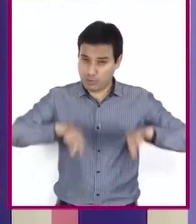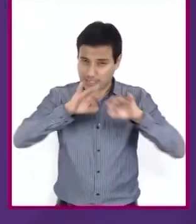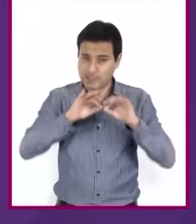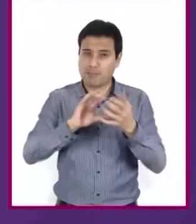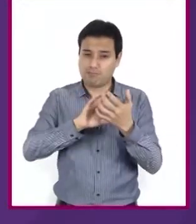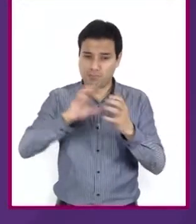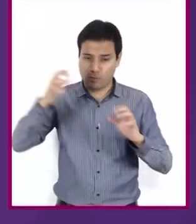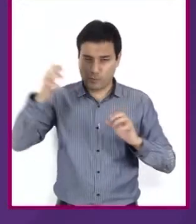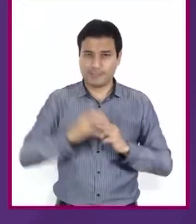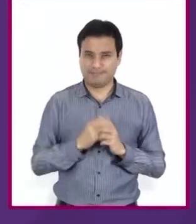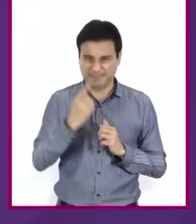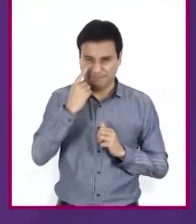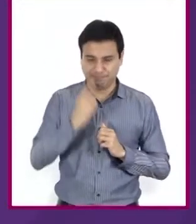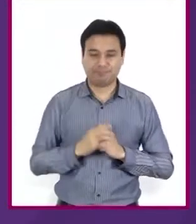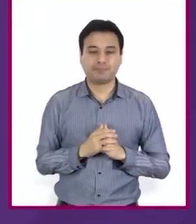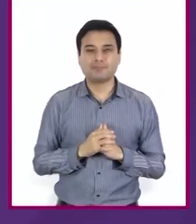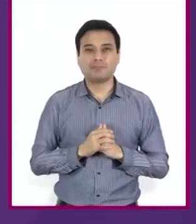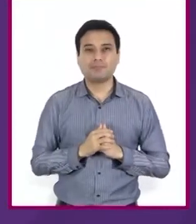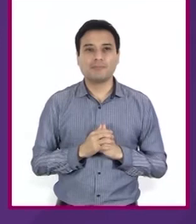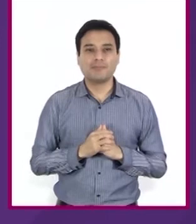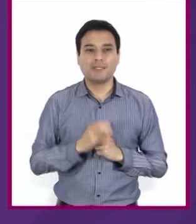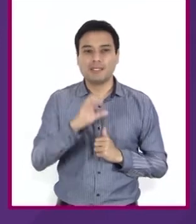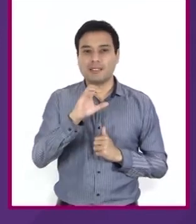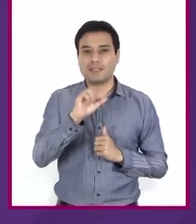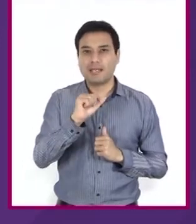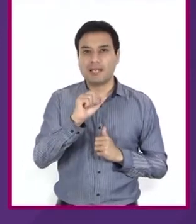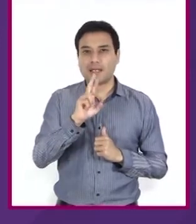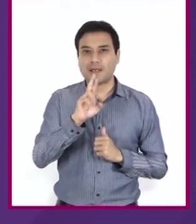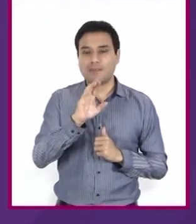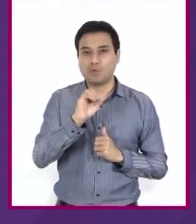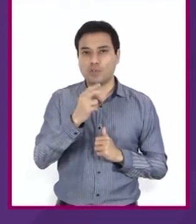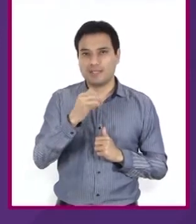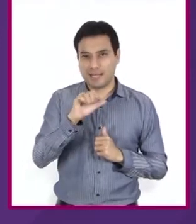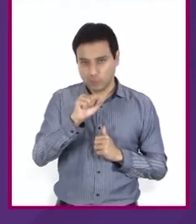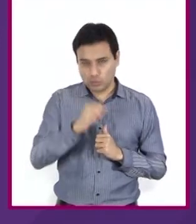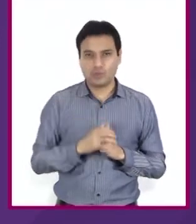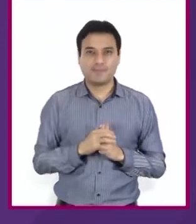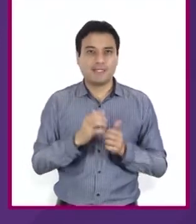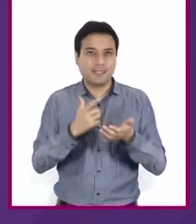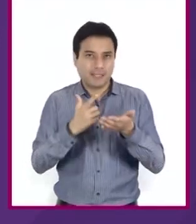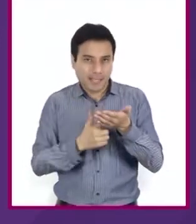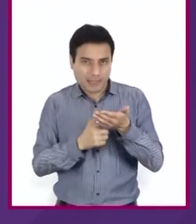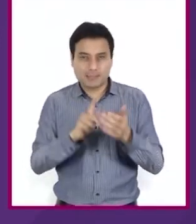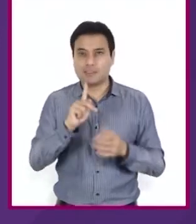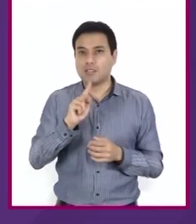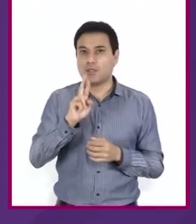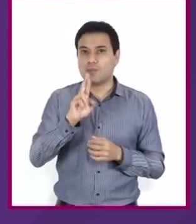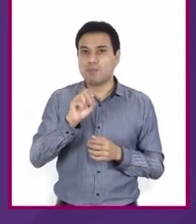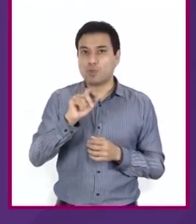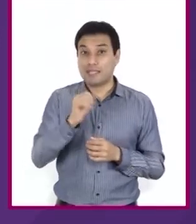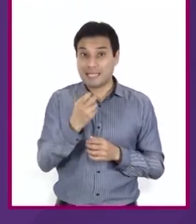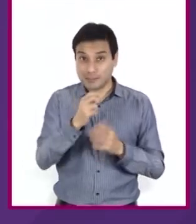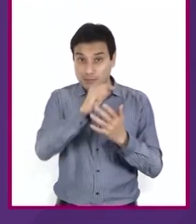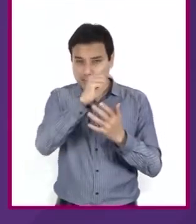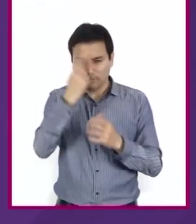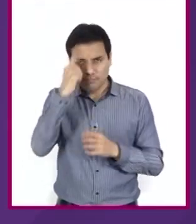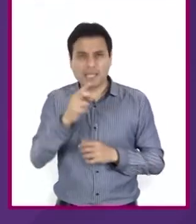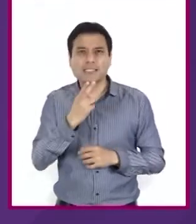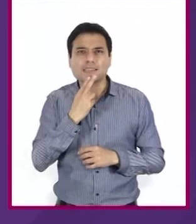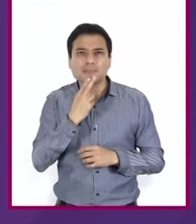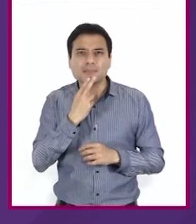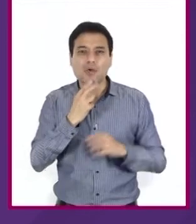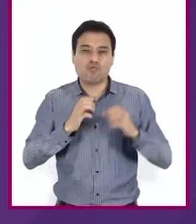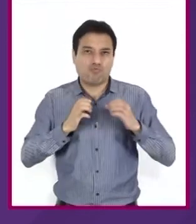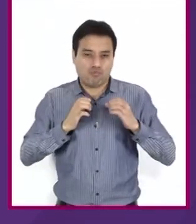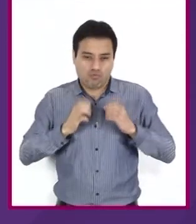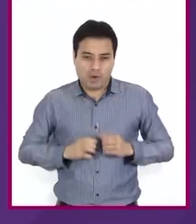biomoléculas. Los carbohidratos, grasas y proteínas son las fuentes primarias de energía del cuerpo,